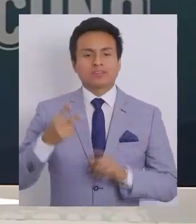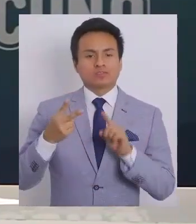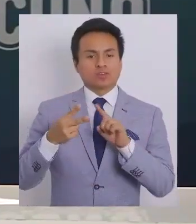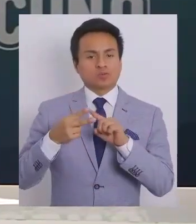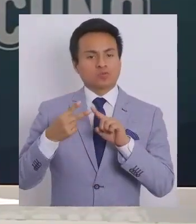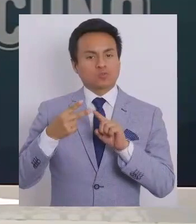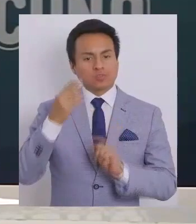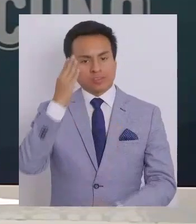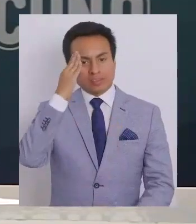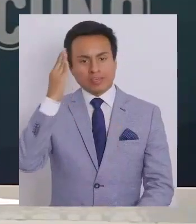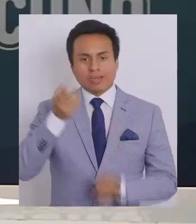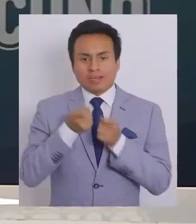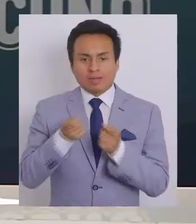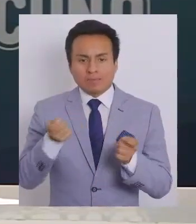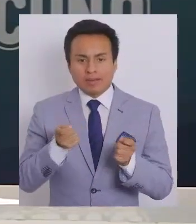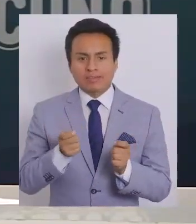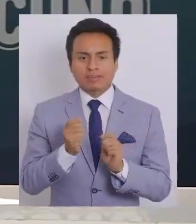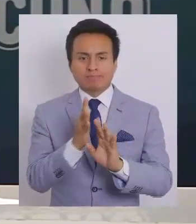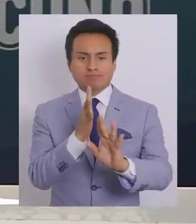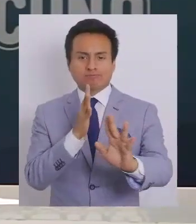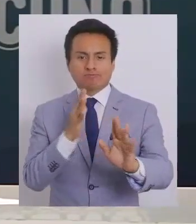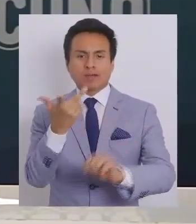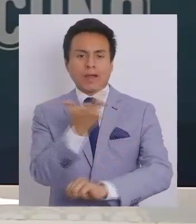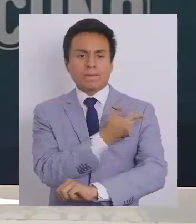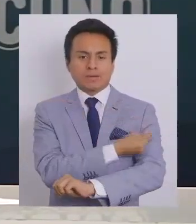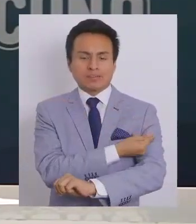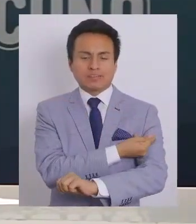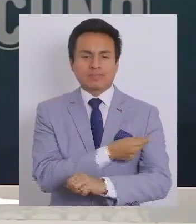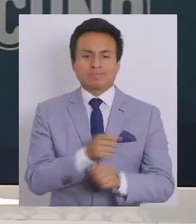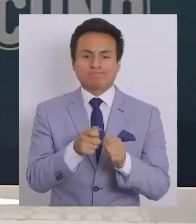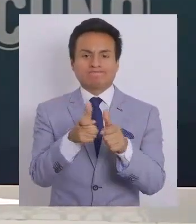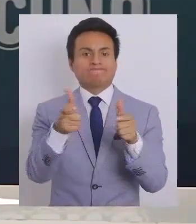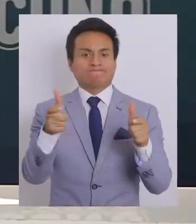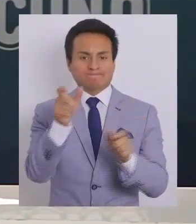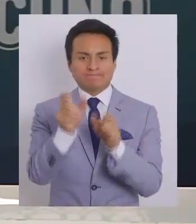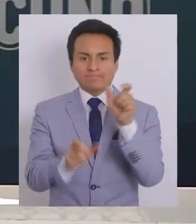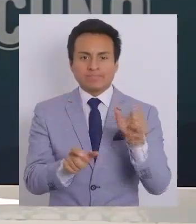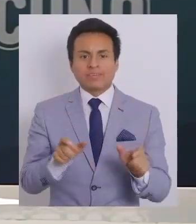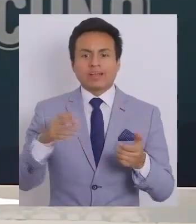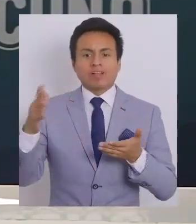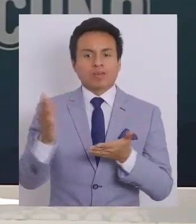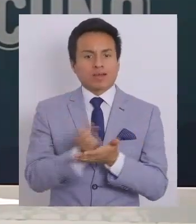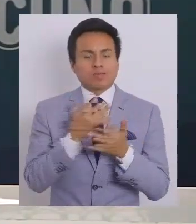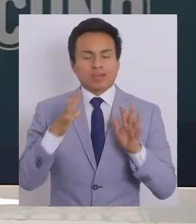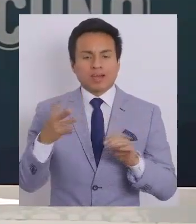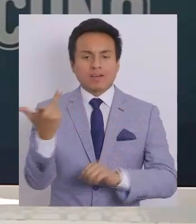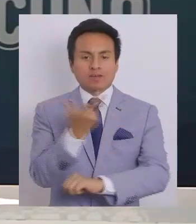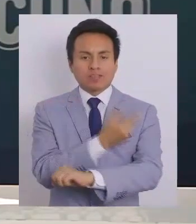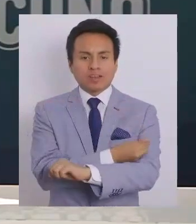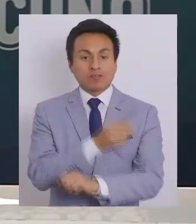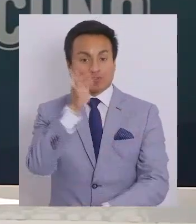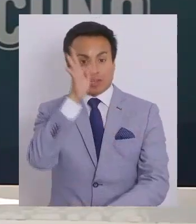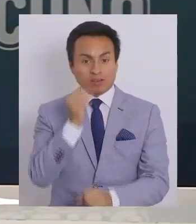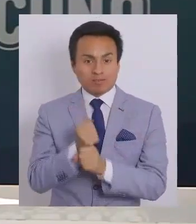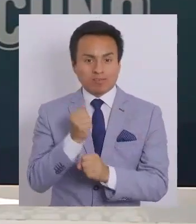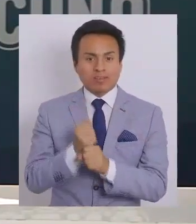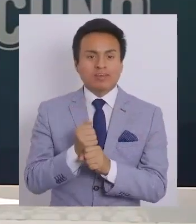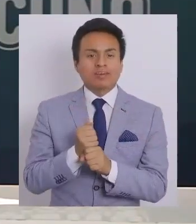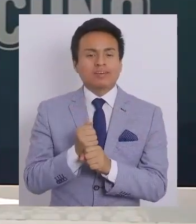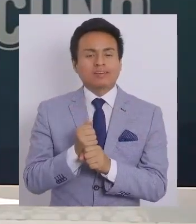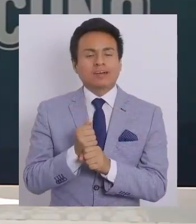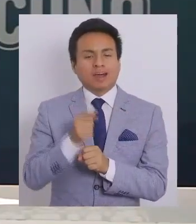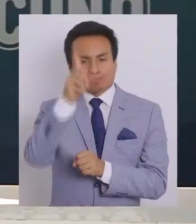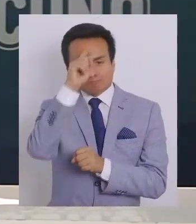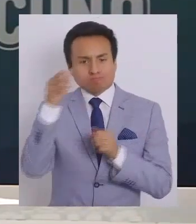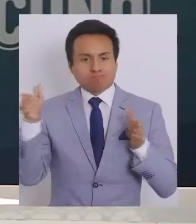de la campaña de vacunación masiva hemos logrado han logrado vacunar nuestro funcionario y los funcionarios de la